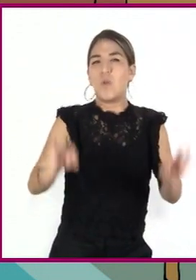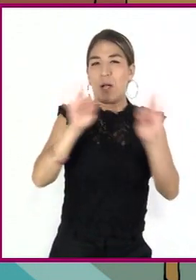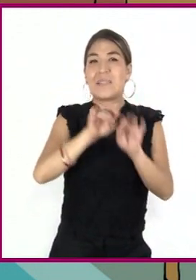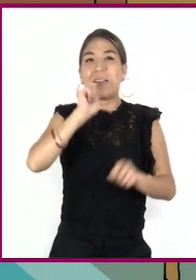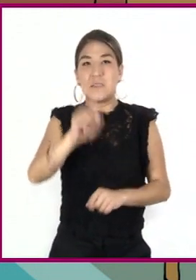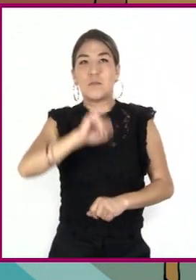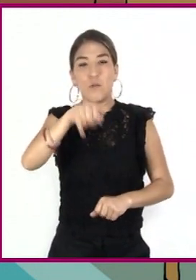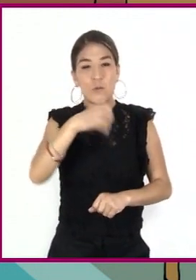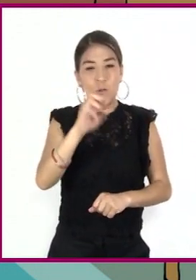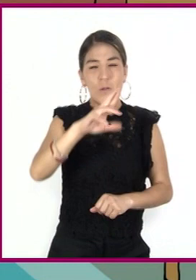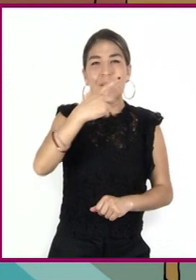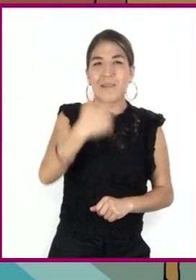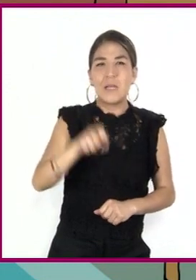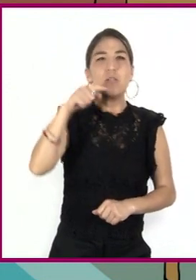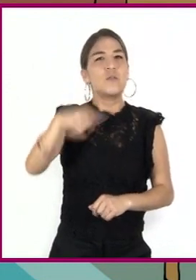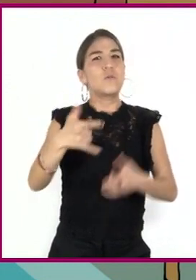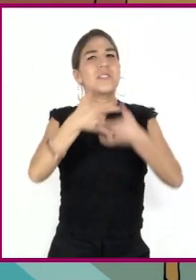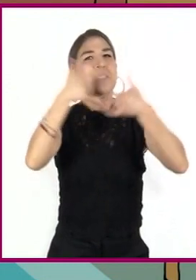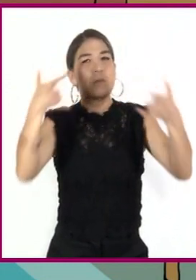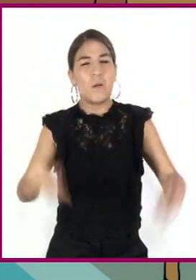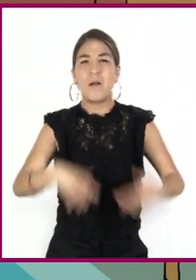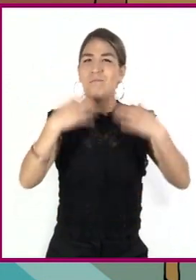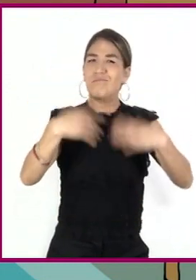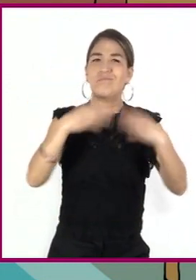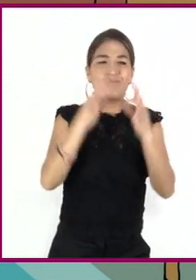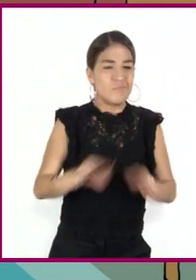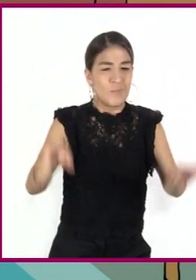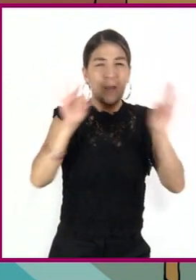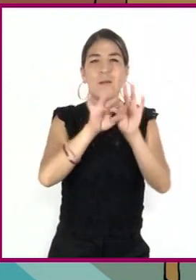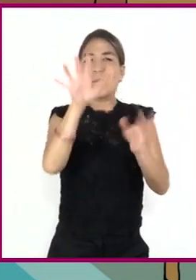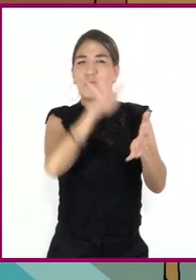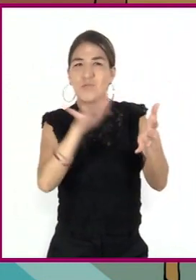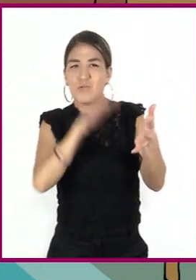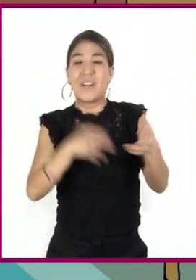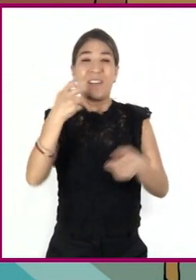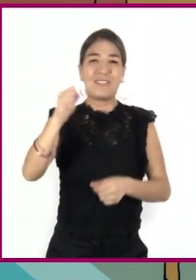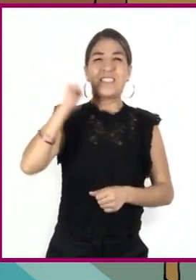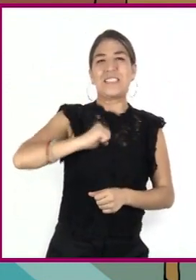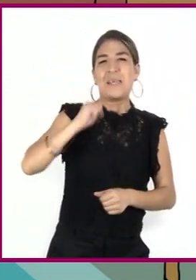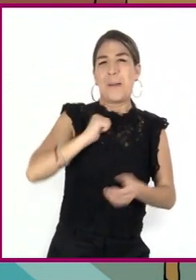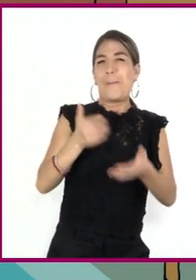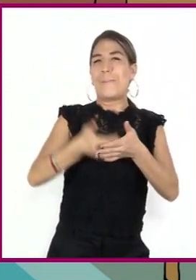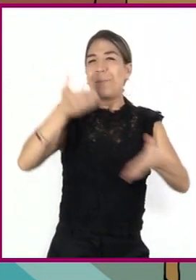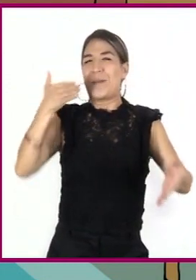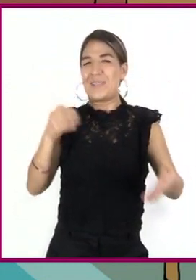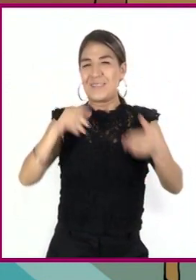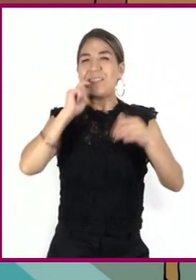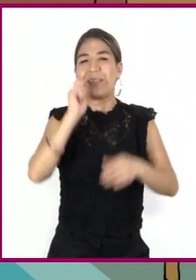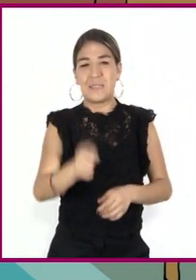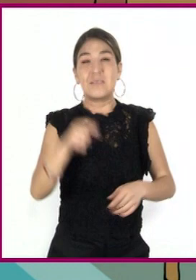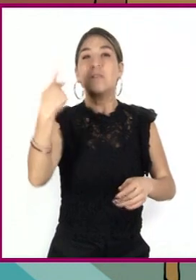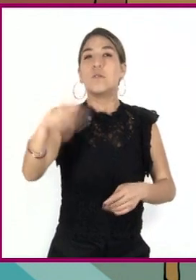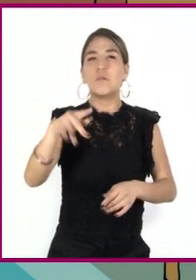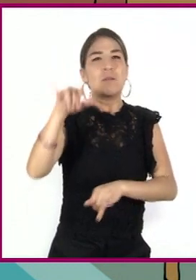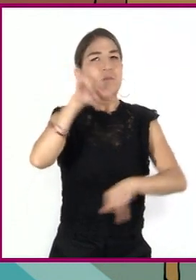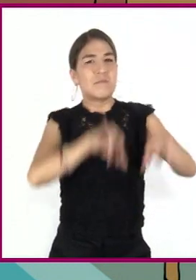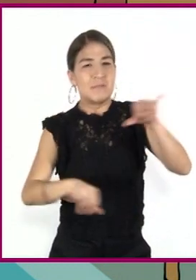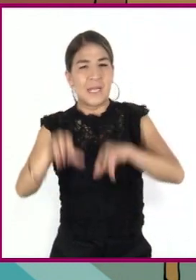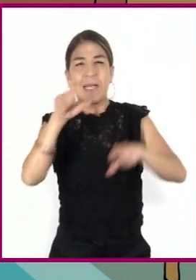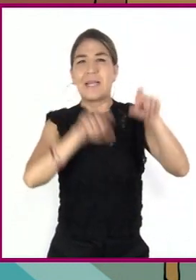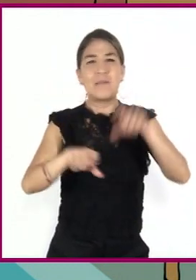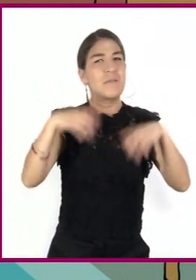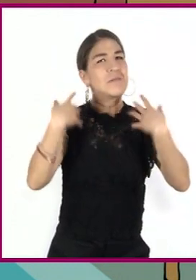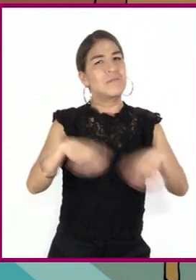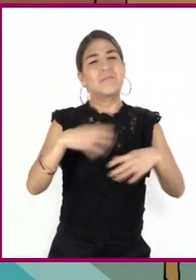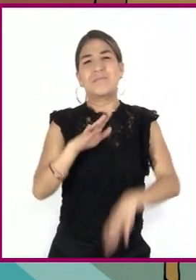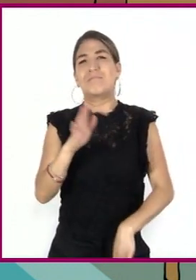los escritores más importantes de la literatura mexicana del siglo pasado. Y también fue un químico fascinante y